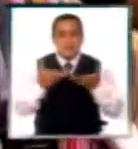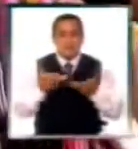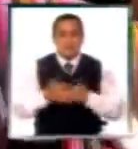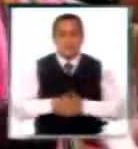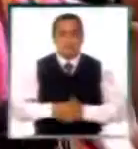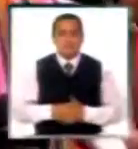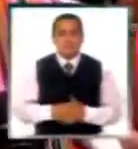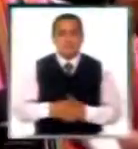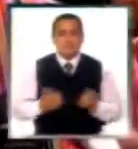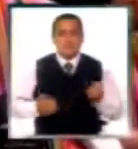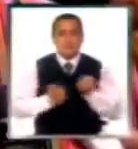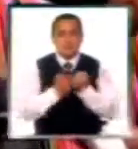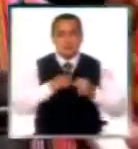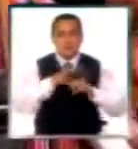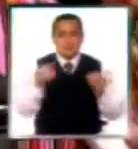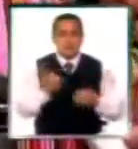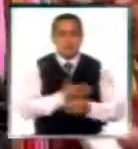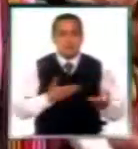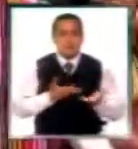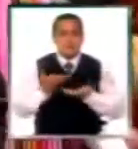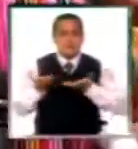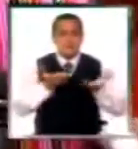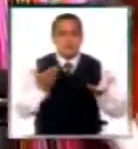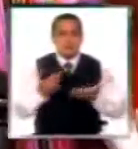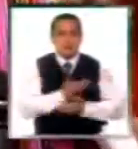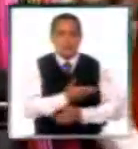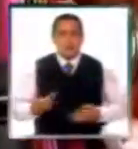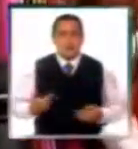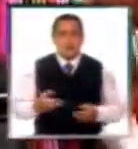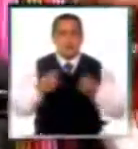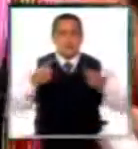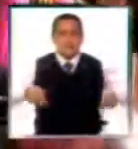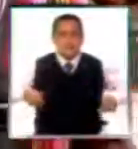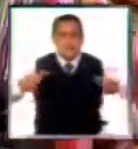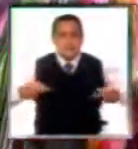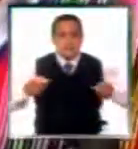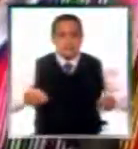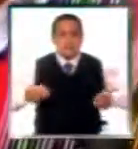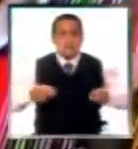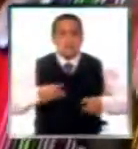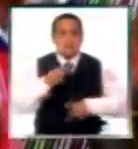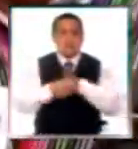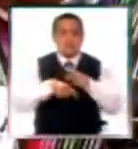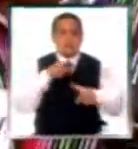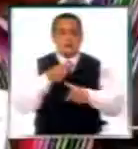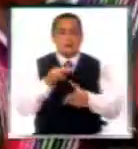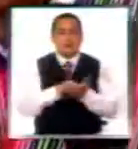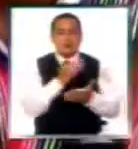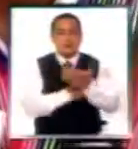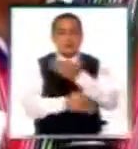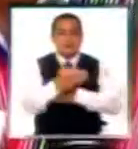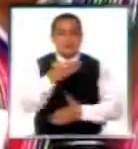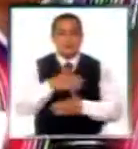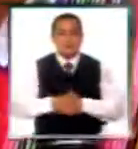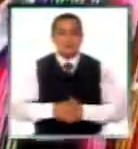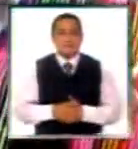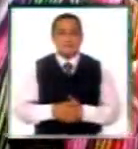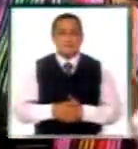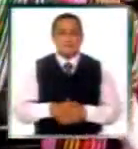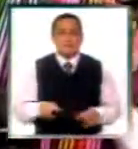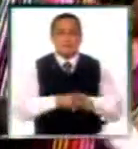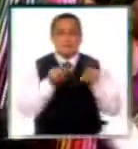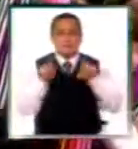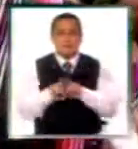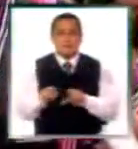trayendo el apoyo del Estado, servicios del Estado, sillas de rueda para las personas con discapacidad, y